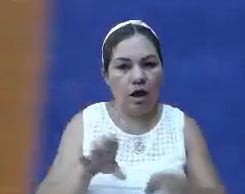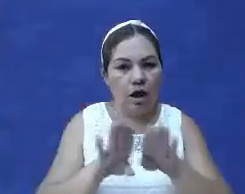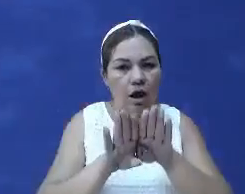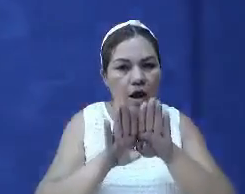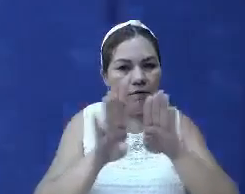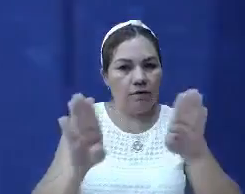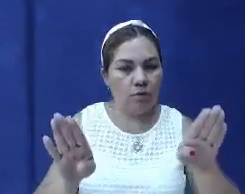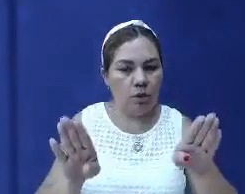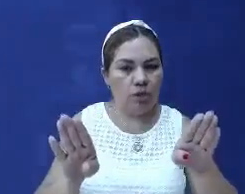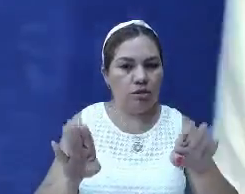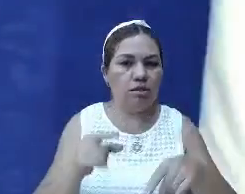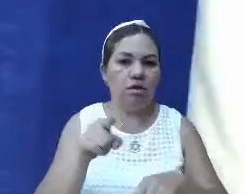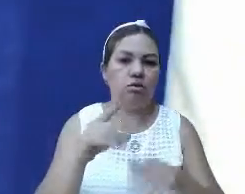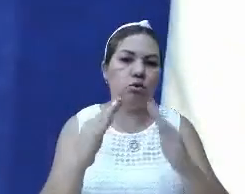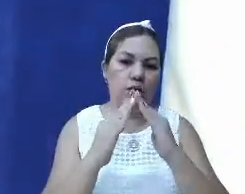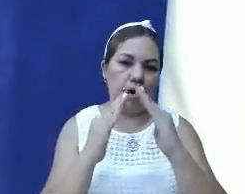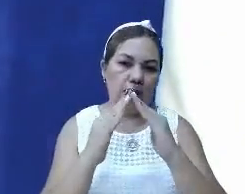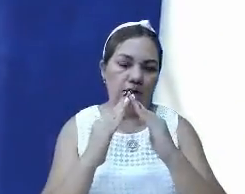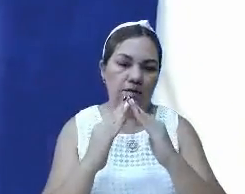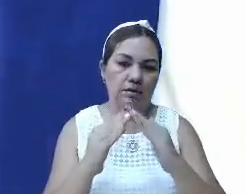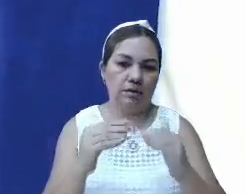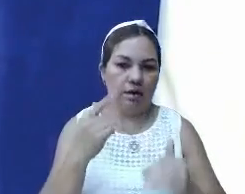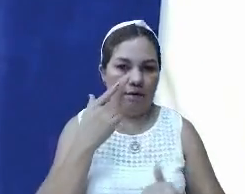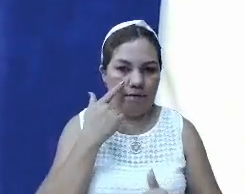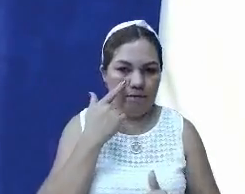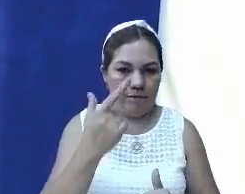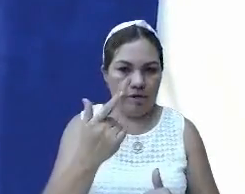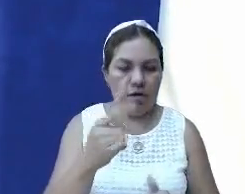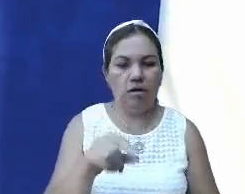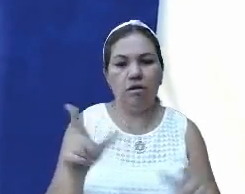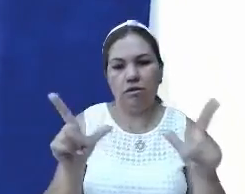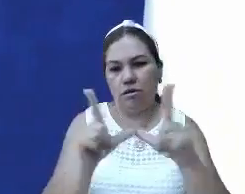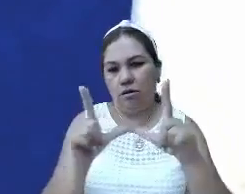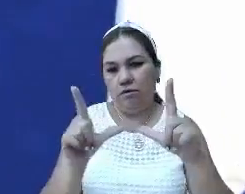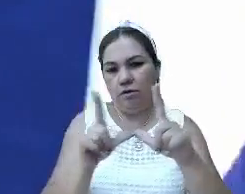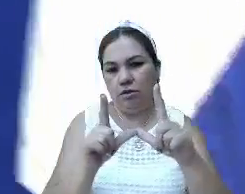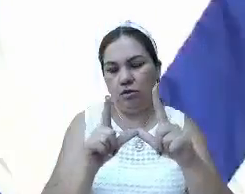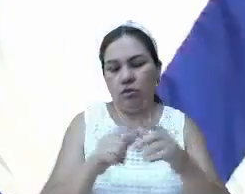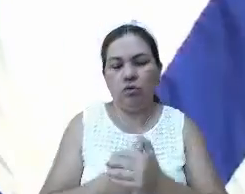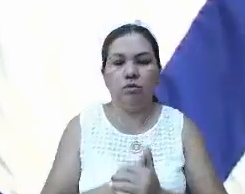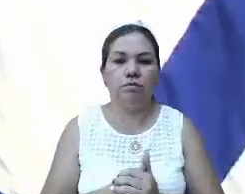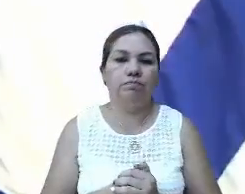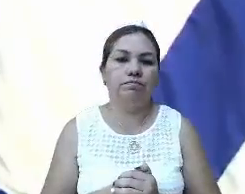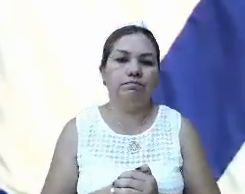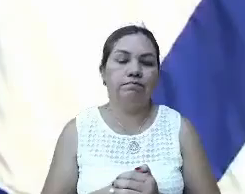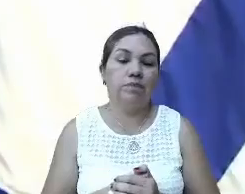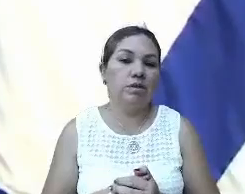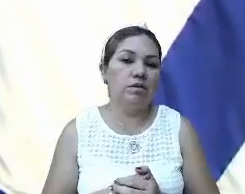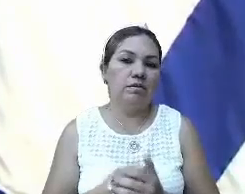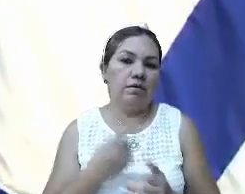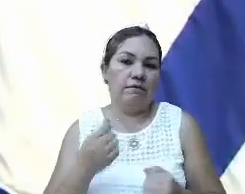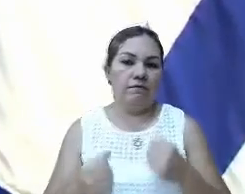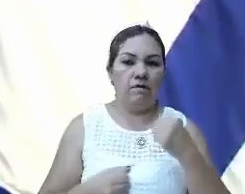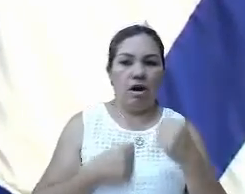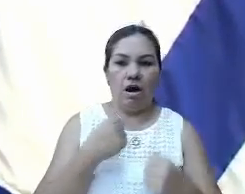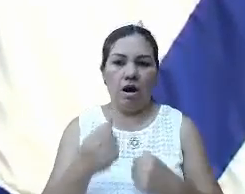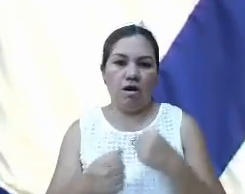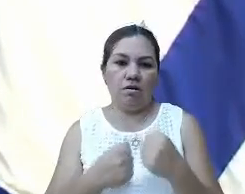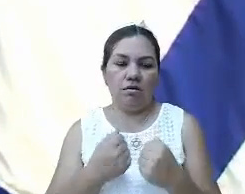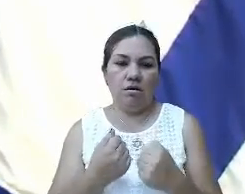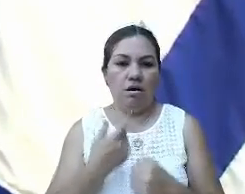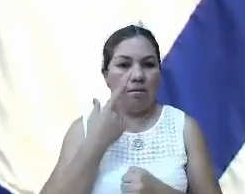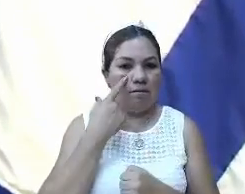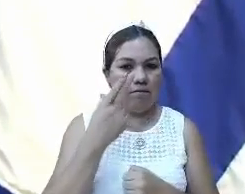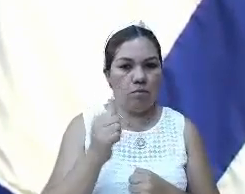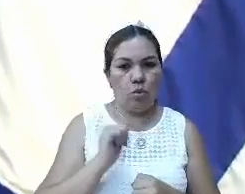puerta, mujer, en su casa al poner un programa, no sé, de baile, de danza, donde usted